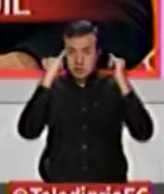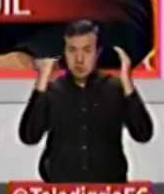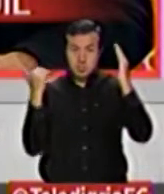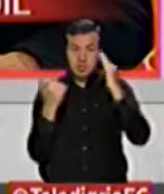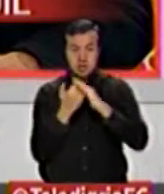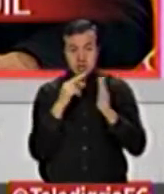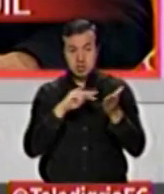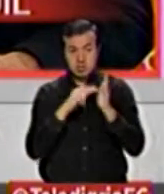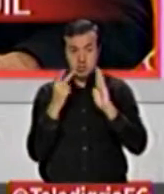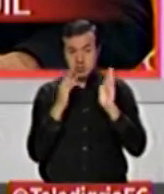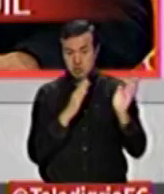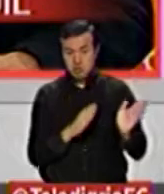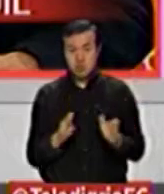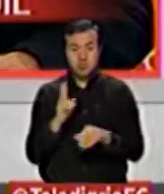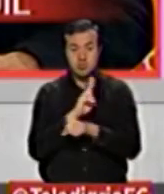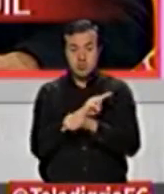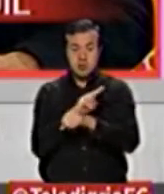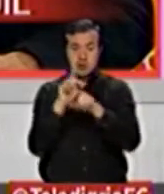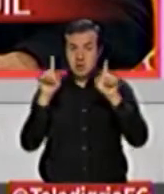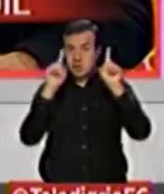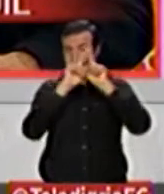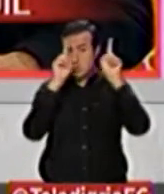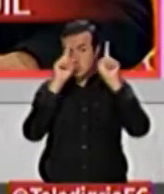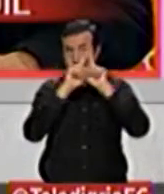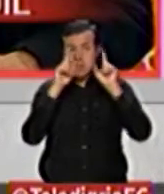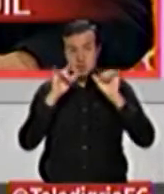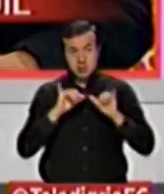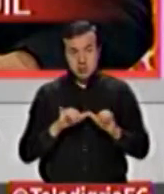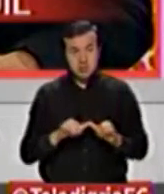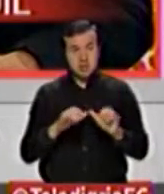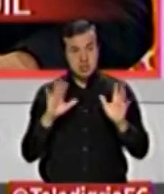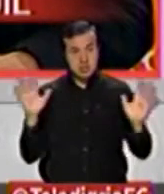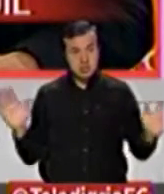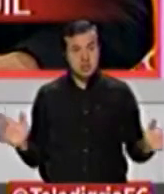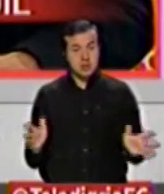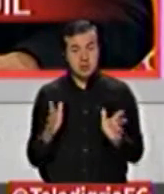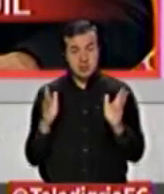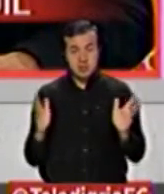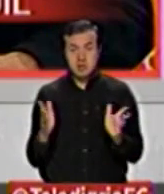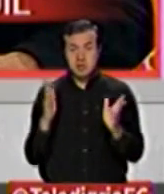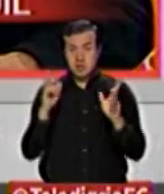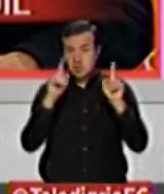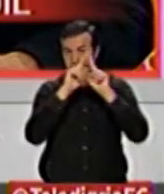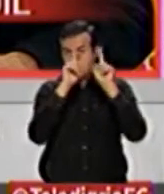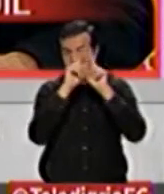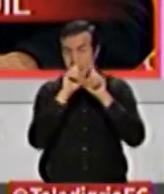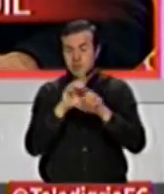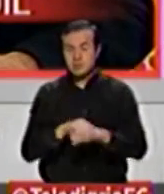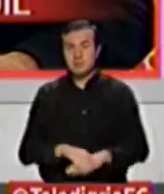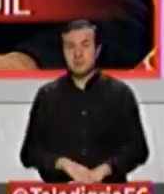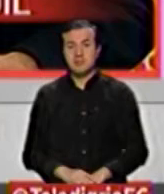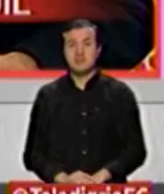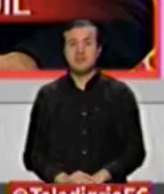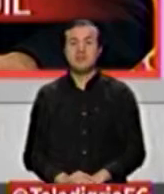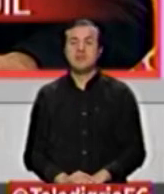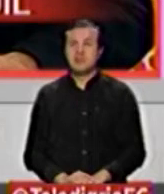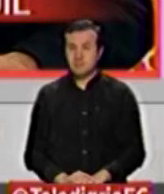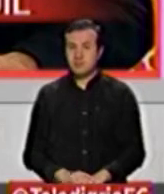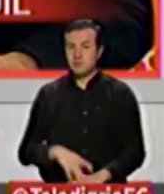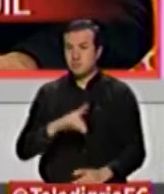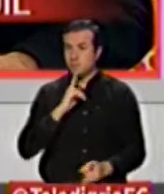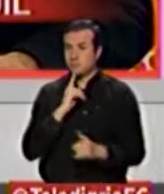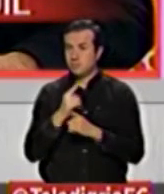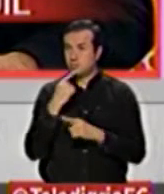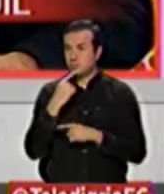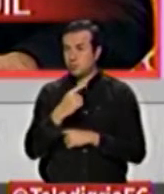tiene preparadas la Superintendencia de Compañías para continuar fomentando la creación de empresas? Bueno, usted mencionaba